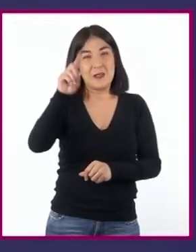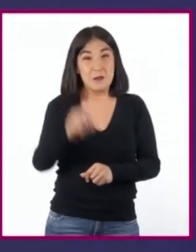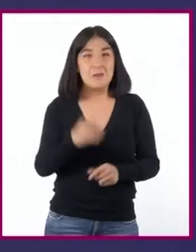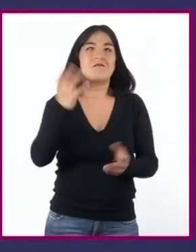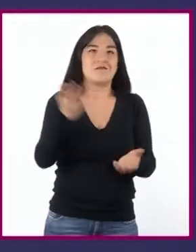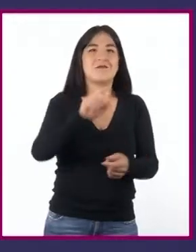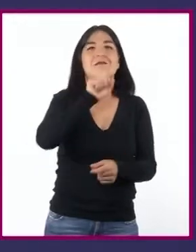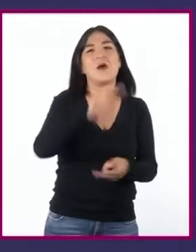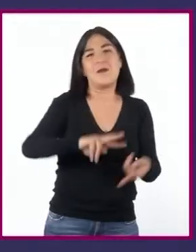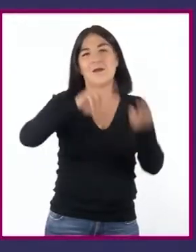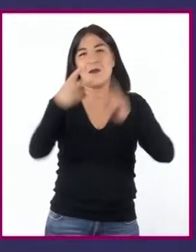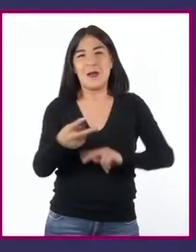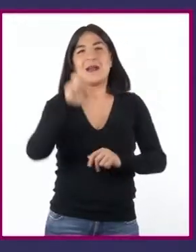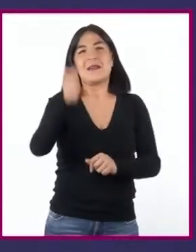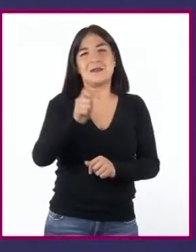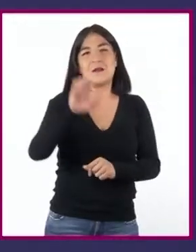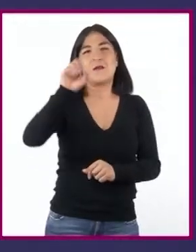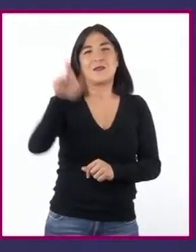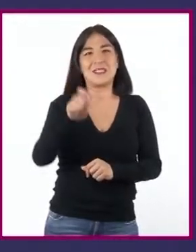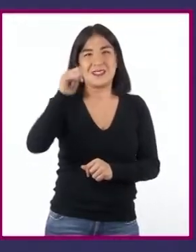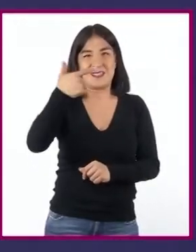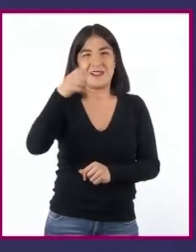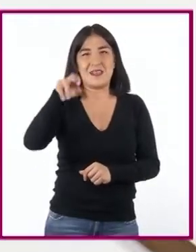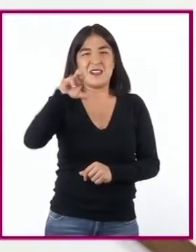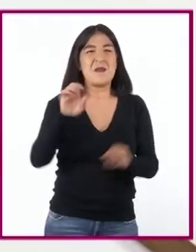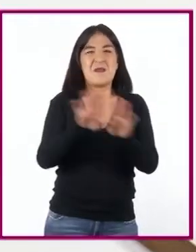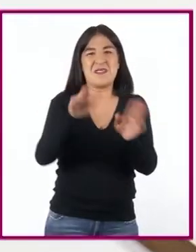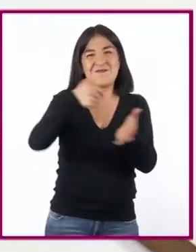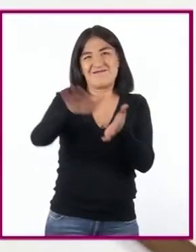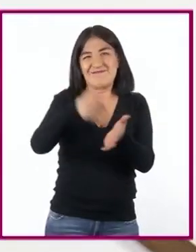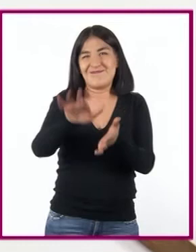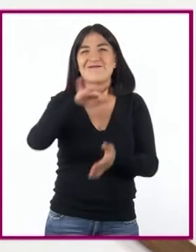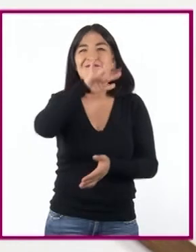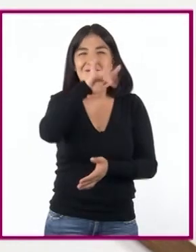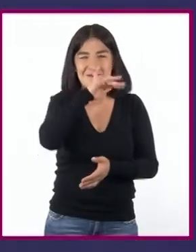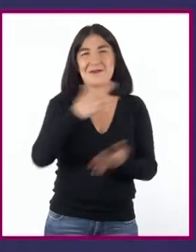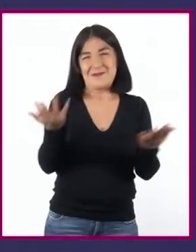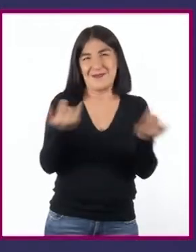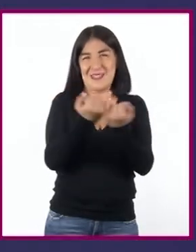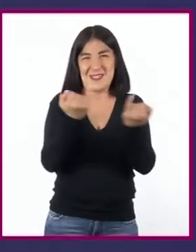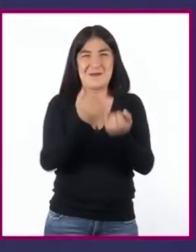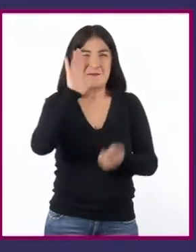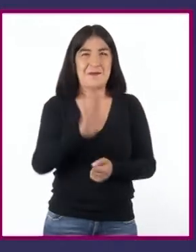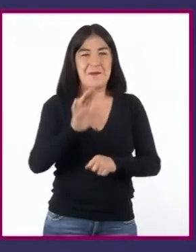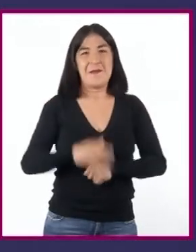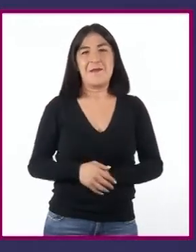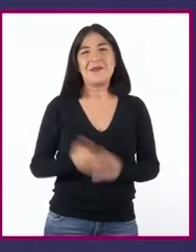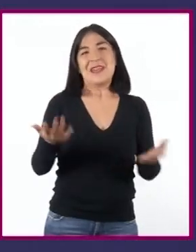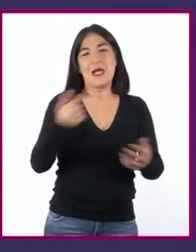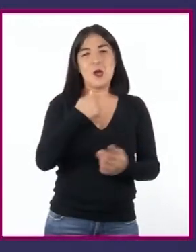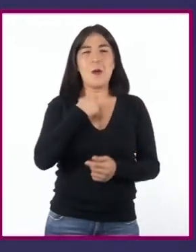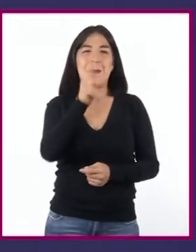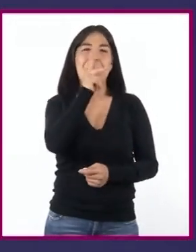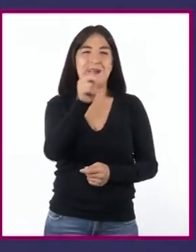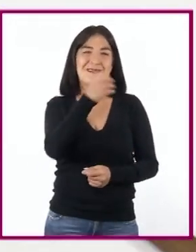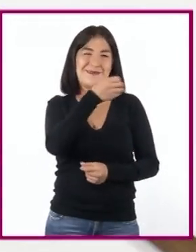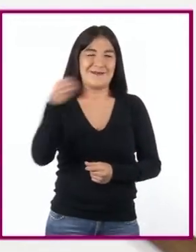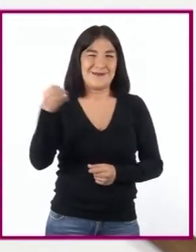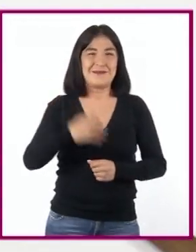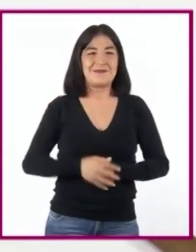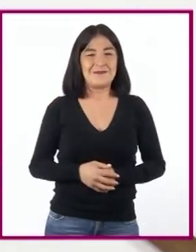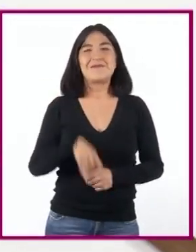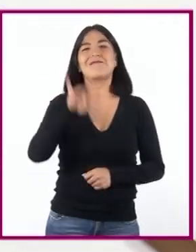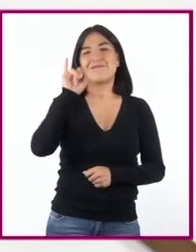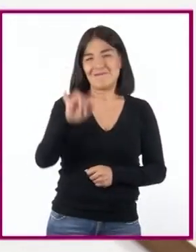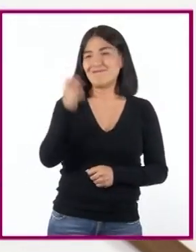oxígeno. Limpian de cochambre, digo, no es así, o sea, dicho con mis palabras, obviamente.